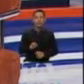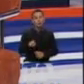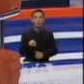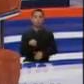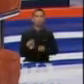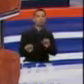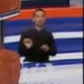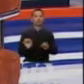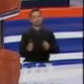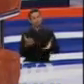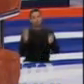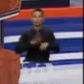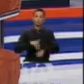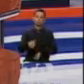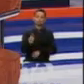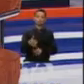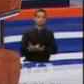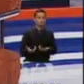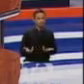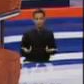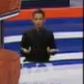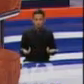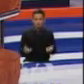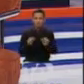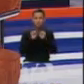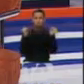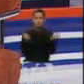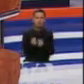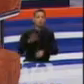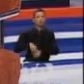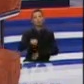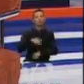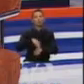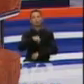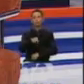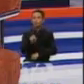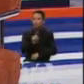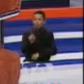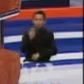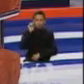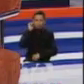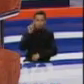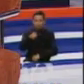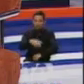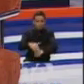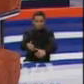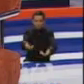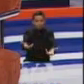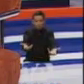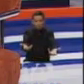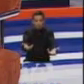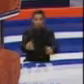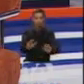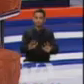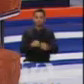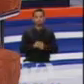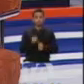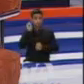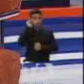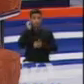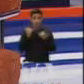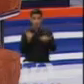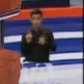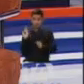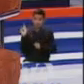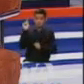de razones ridículas más que la sociedad le impone a la mujer, que le hace sentir culpable de lo que está sucediendo. Bueno, está con nosotros en esta